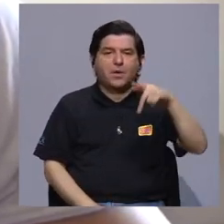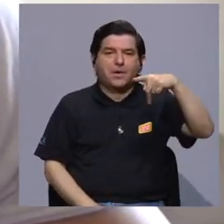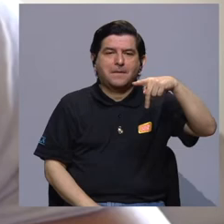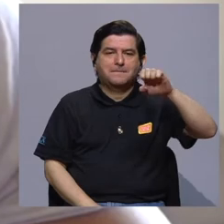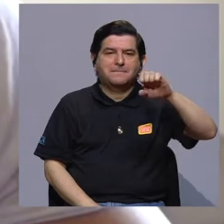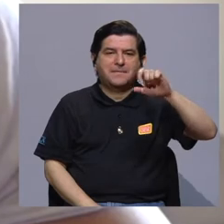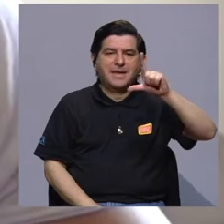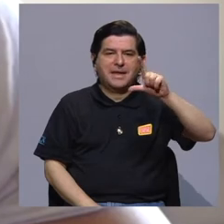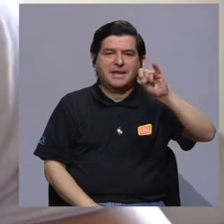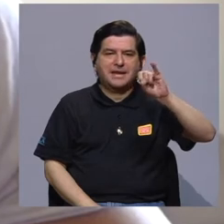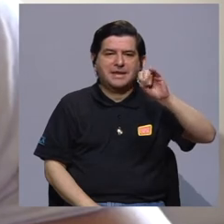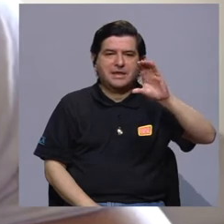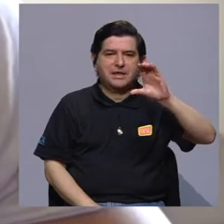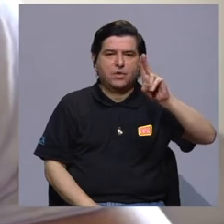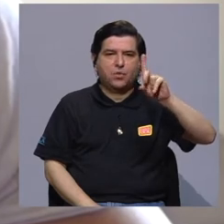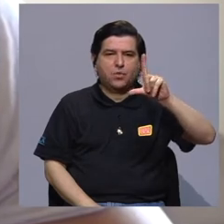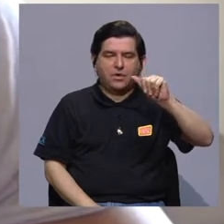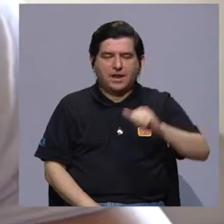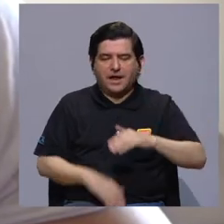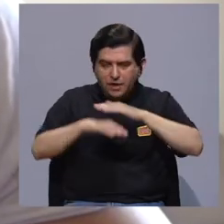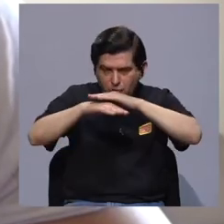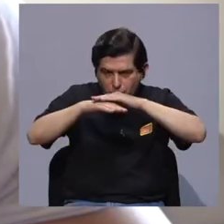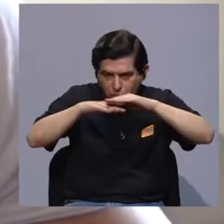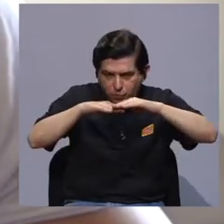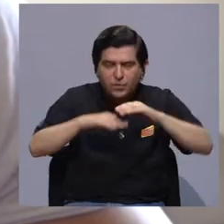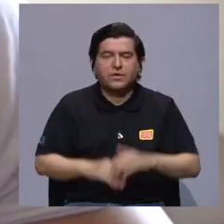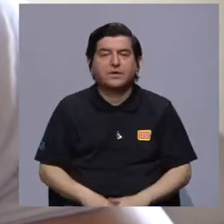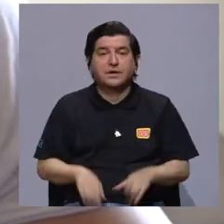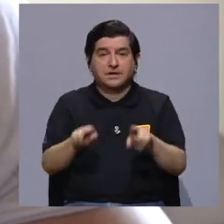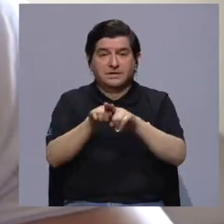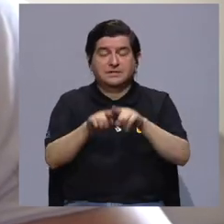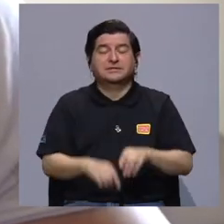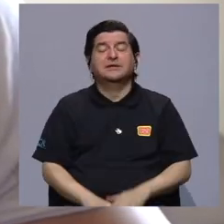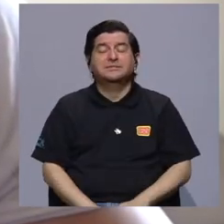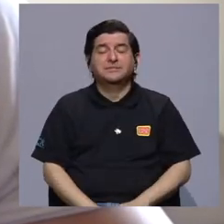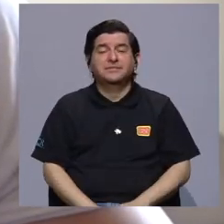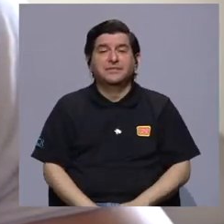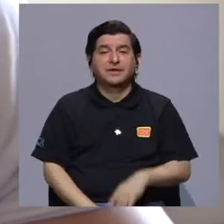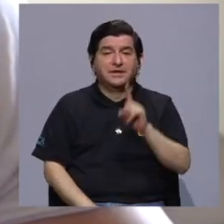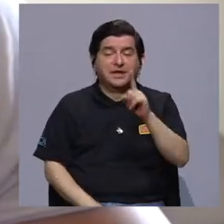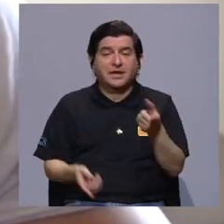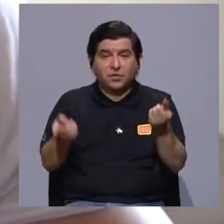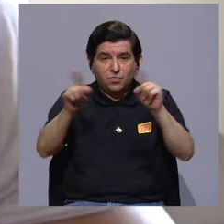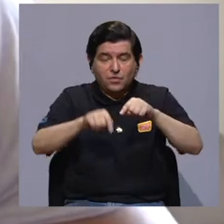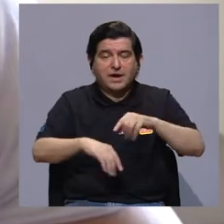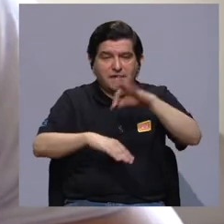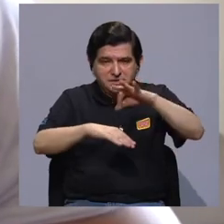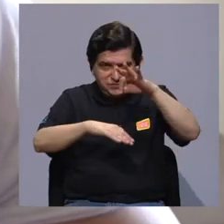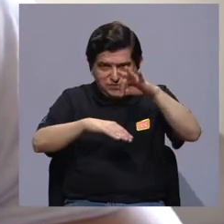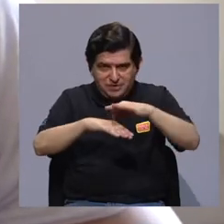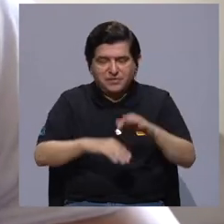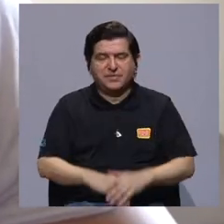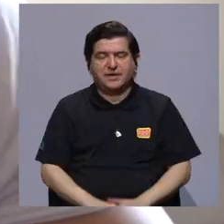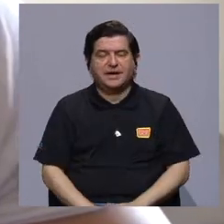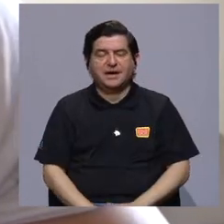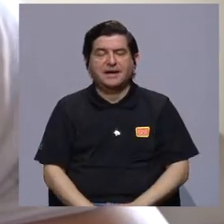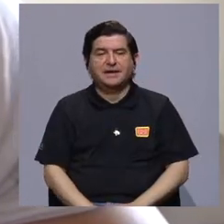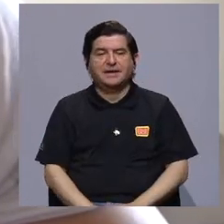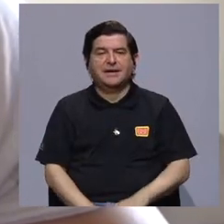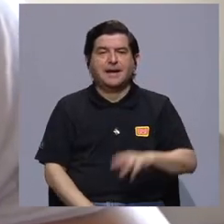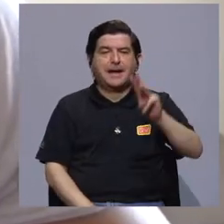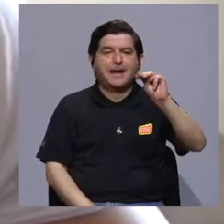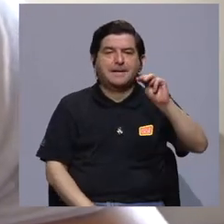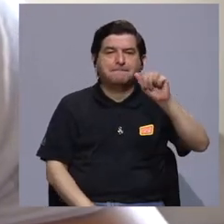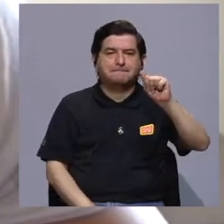En particular, la miel de la abeja Tetragonisca angustula, que se le conoce como mariola,